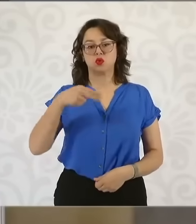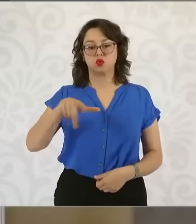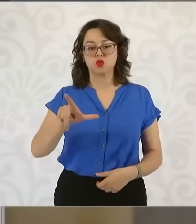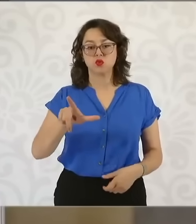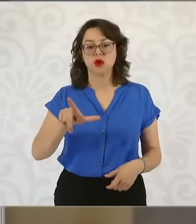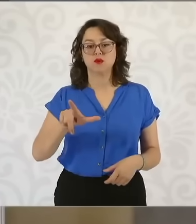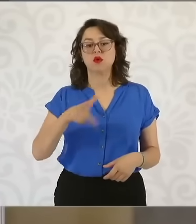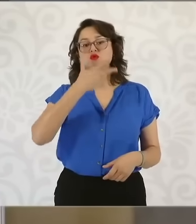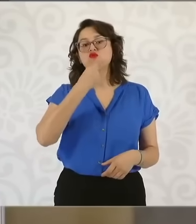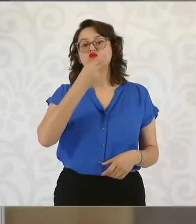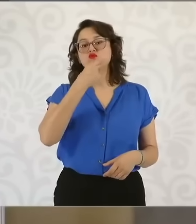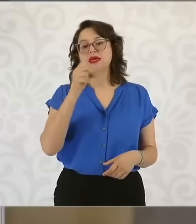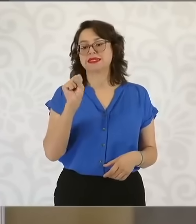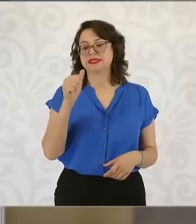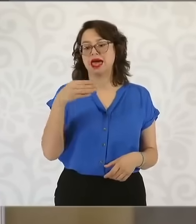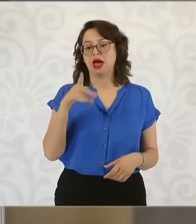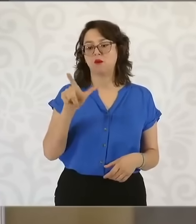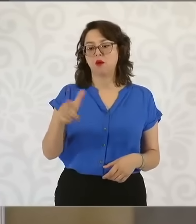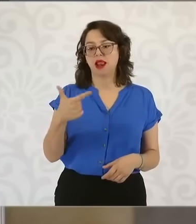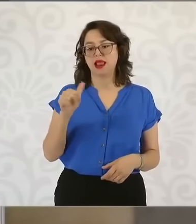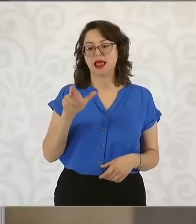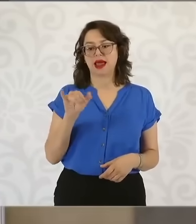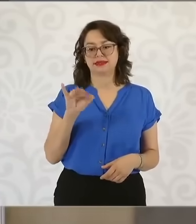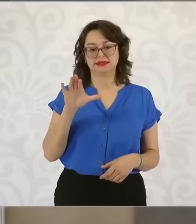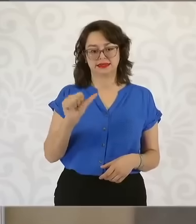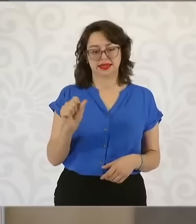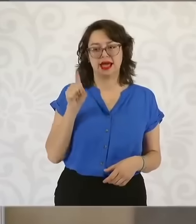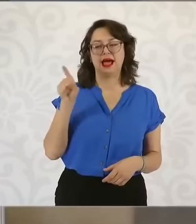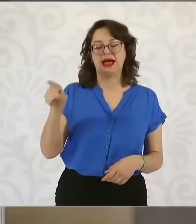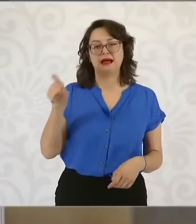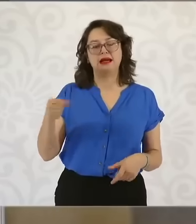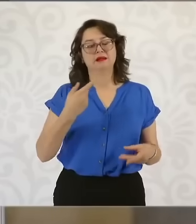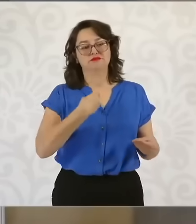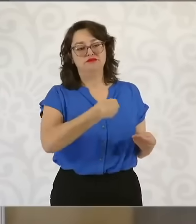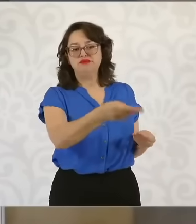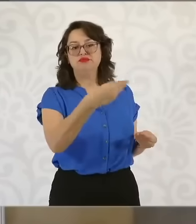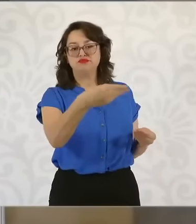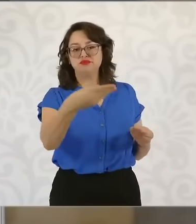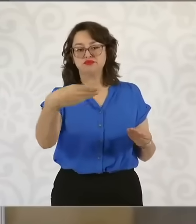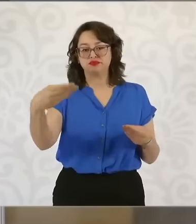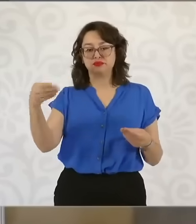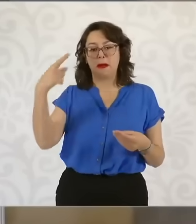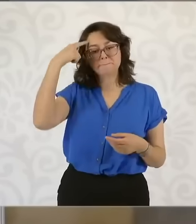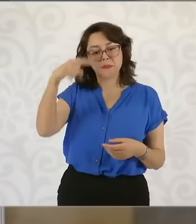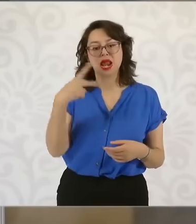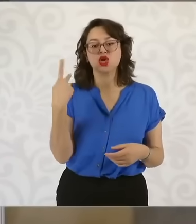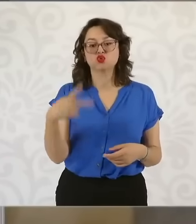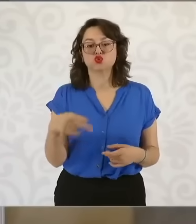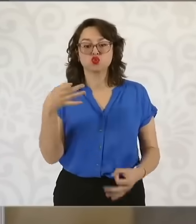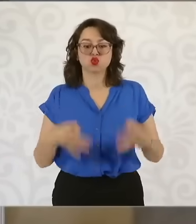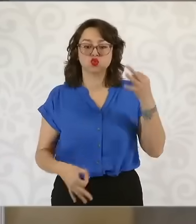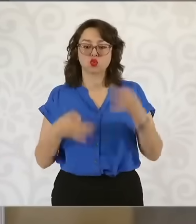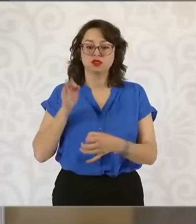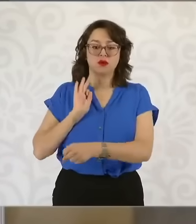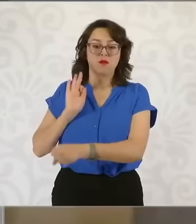encabezado por Samuel García, que dicen que está operando ya para pues promover a un candidato que va a